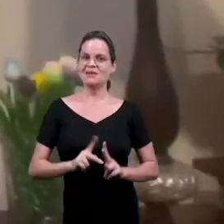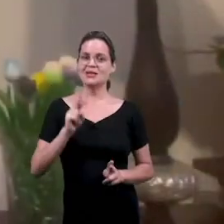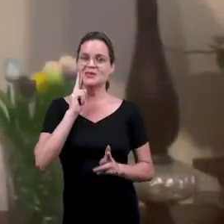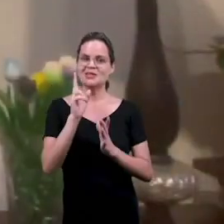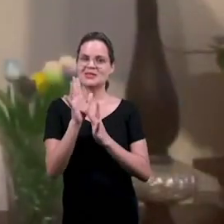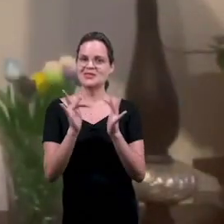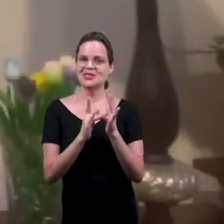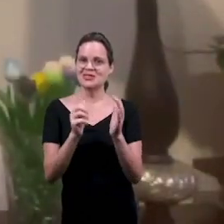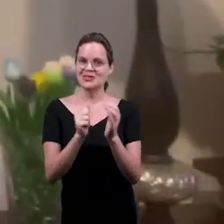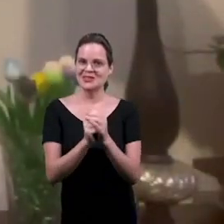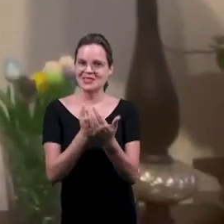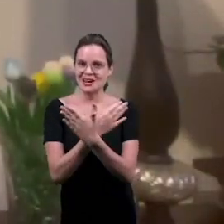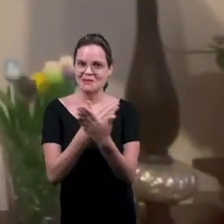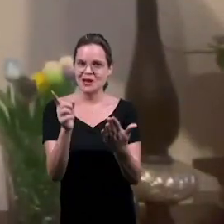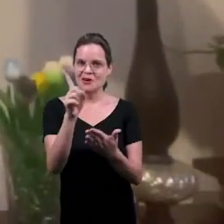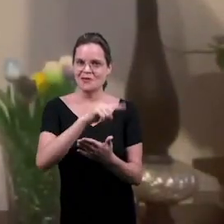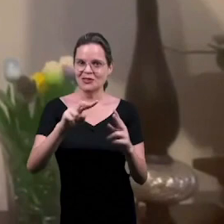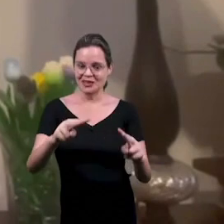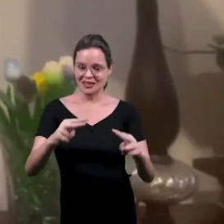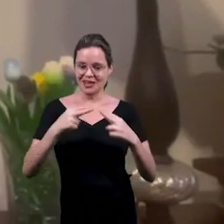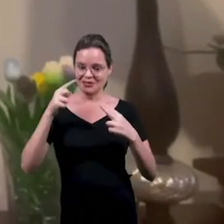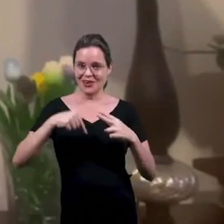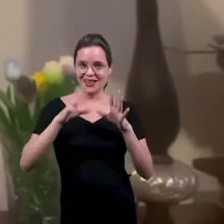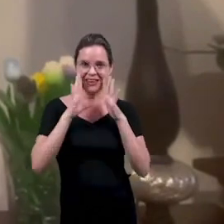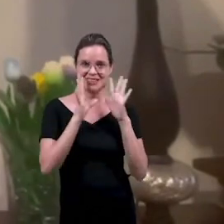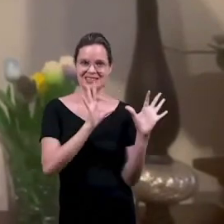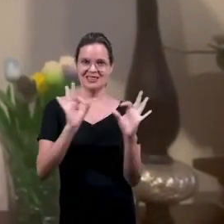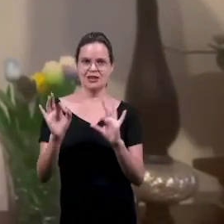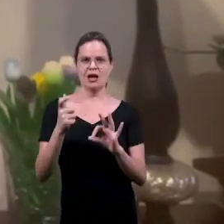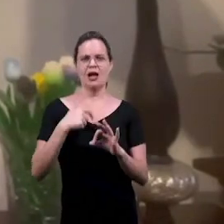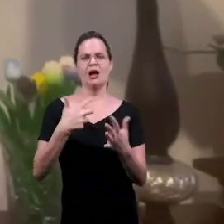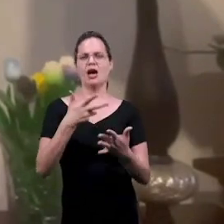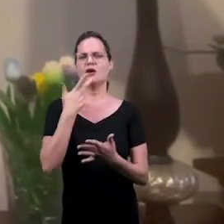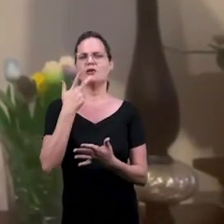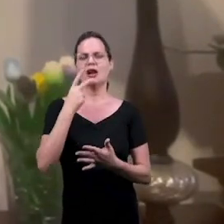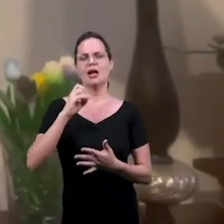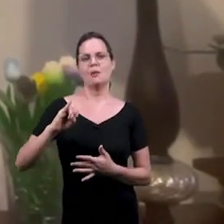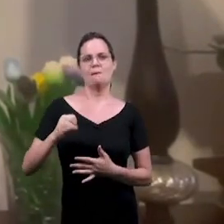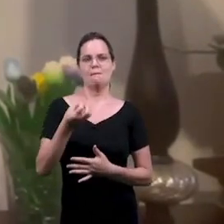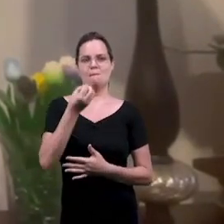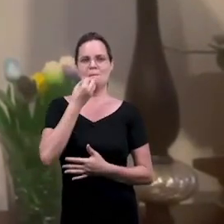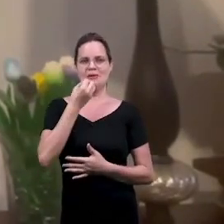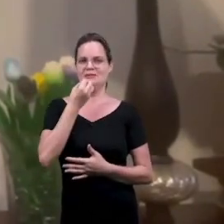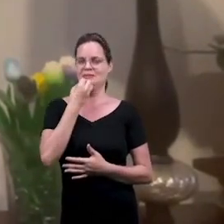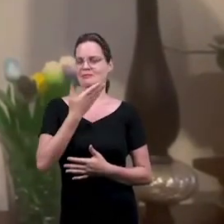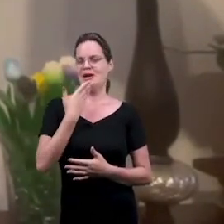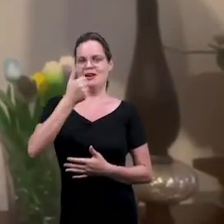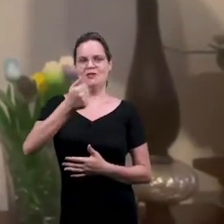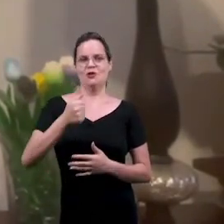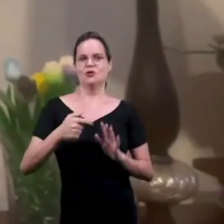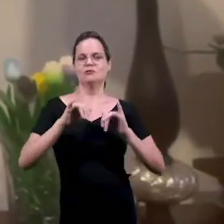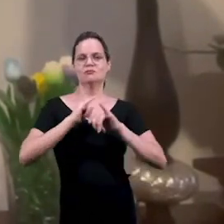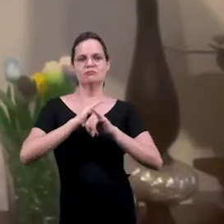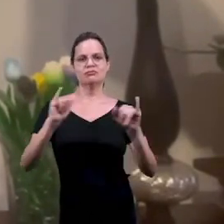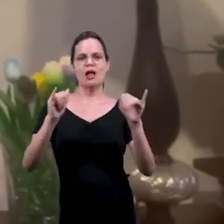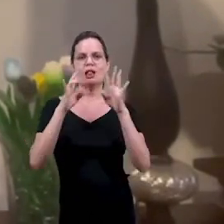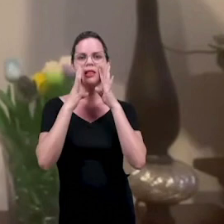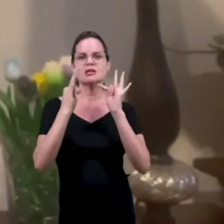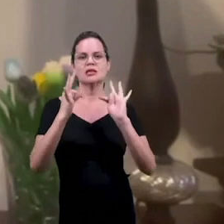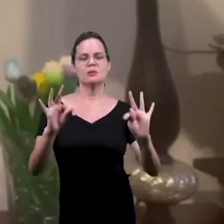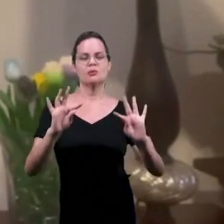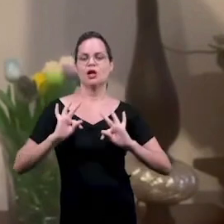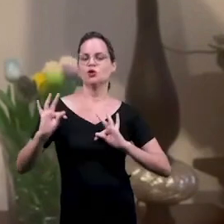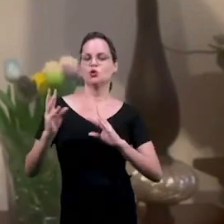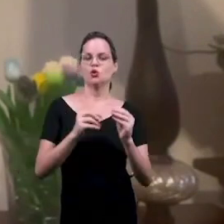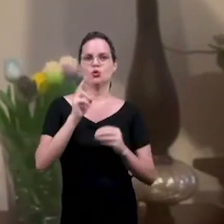es en vano. La paz del Señor Jesús, mis hermanos que están viéndonos, están participando con nosotros. Quiero decir que el privilegio para mí